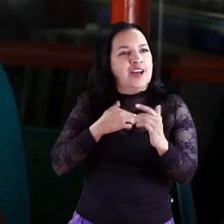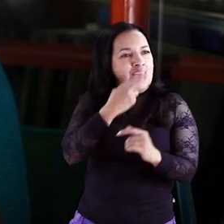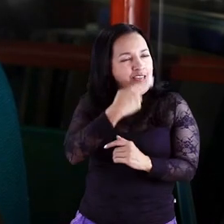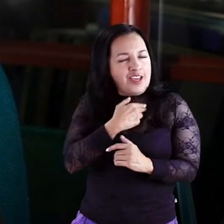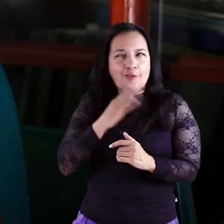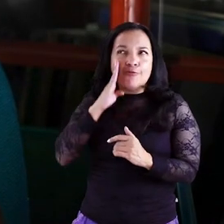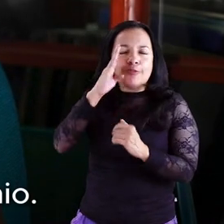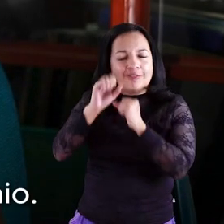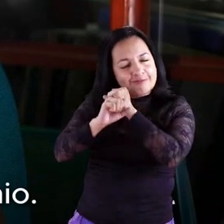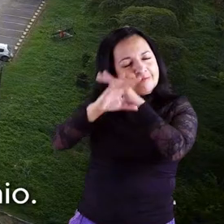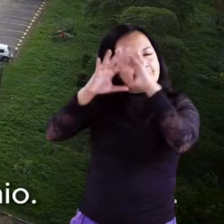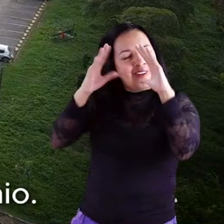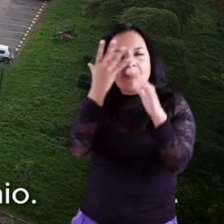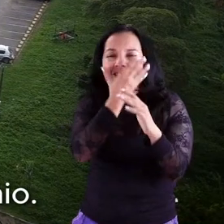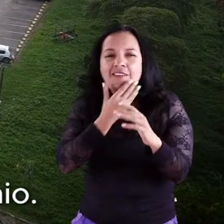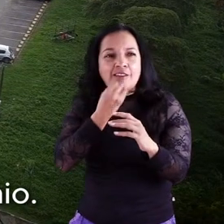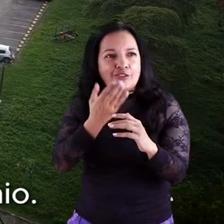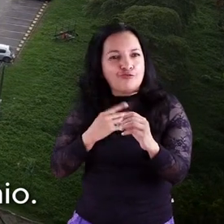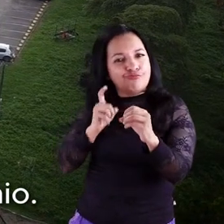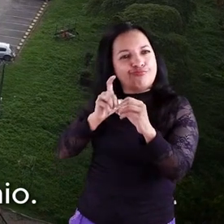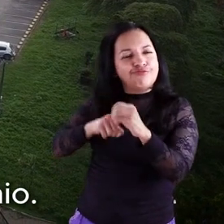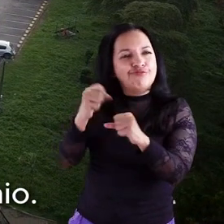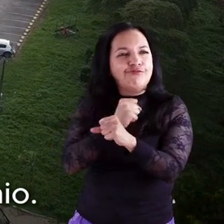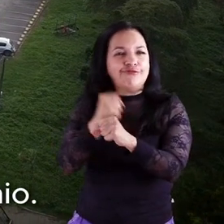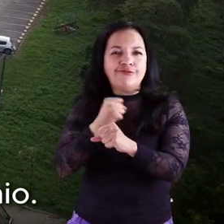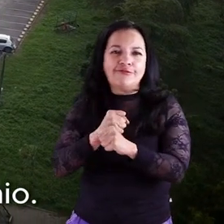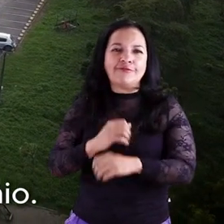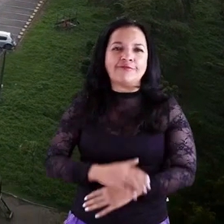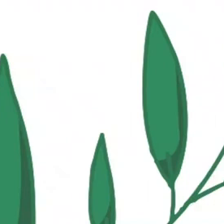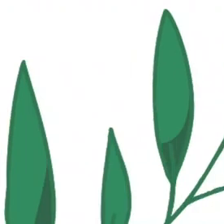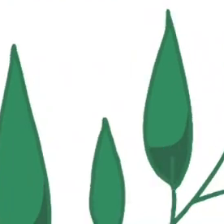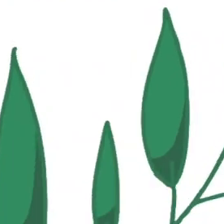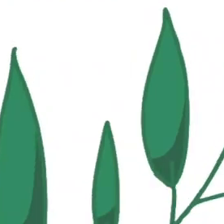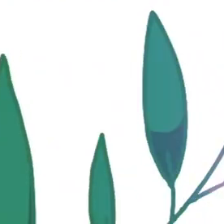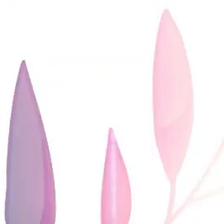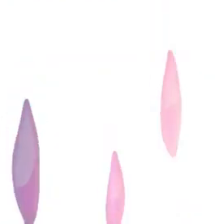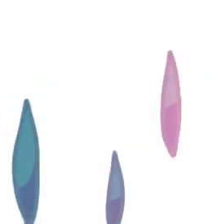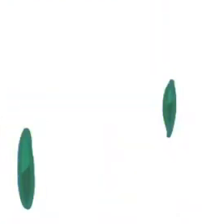futuro con mi hija es más bonito desde que estoy vinculada con Fundamilenio.